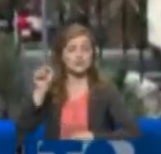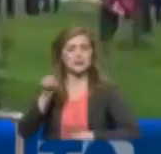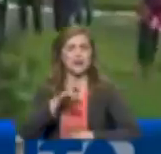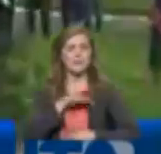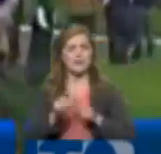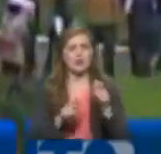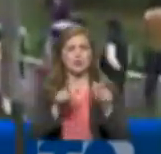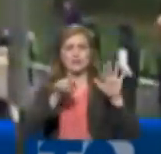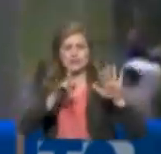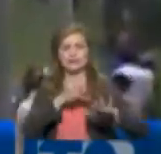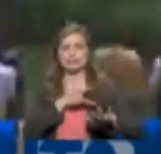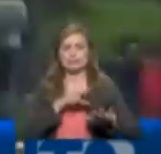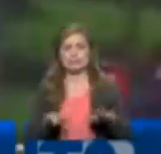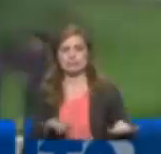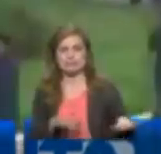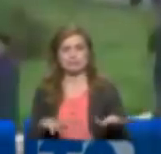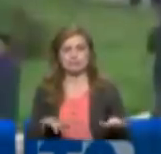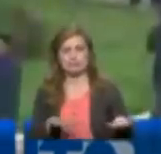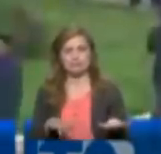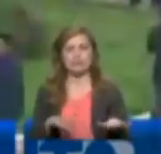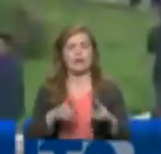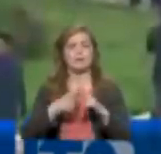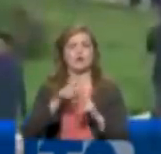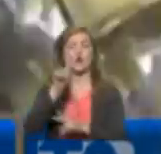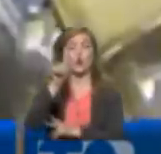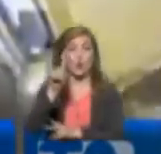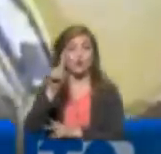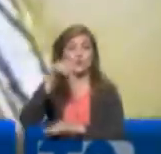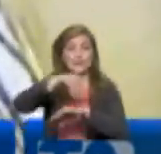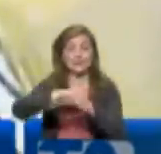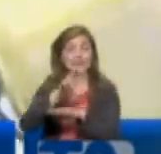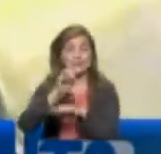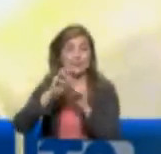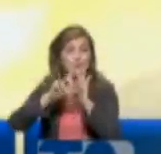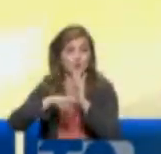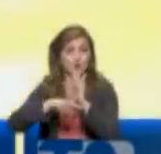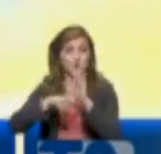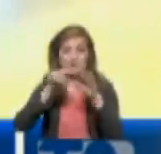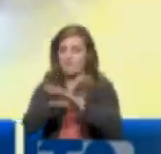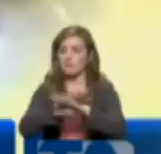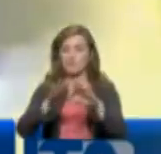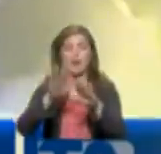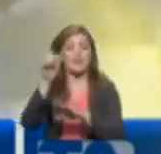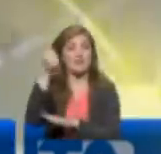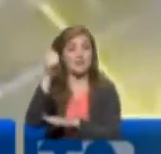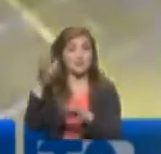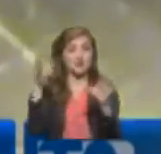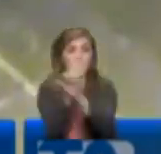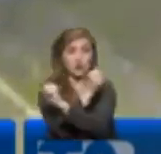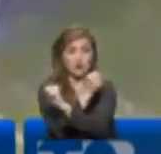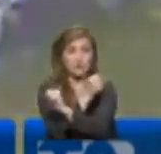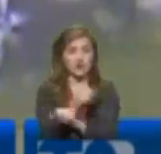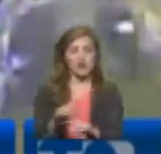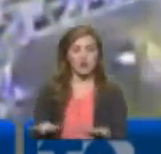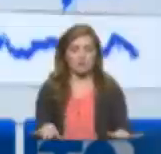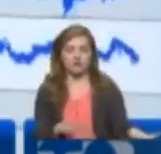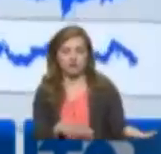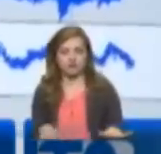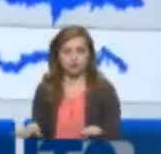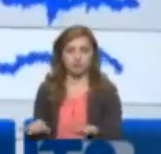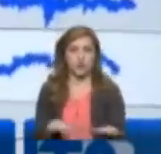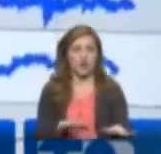ciudadanía que iniciaron a las 13 horas 30 de ayer y terminaron a las 22 horas la magnitud de los mismos